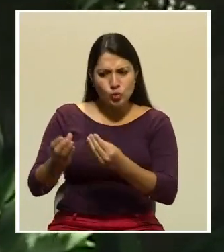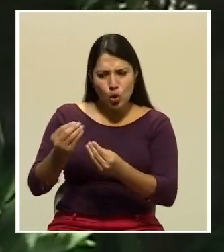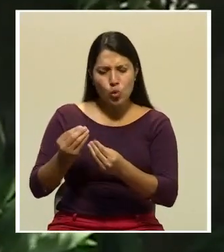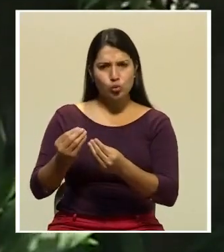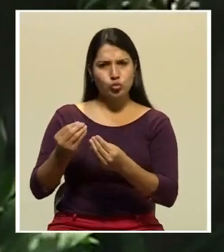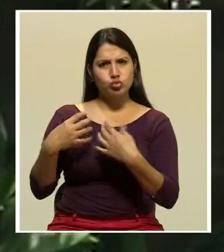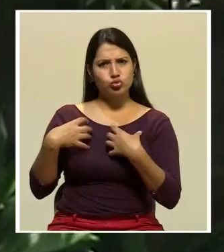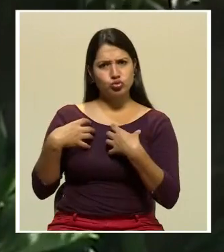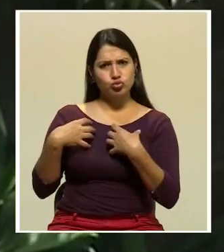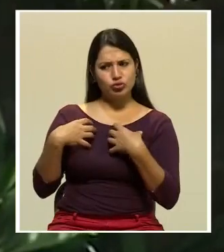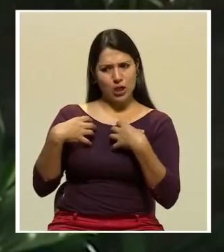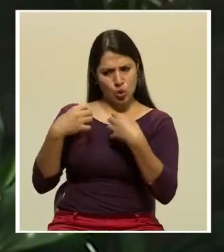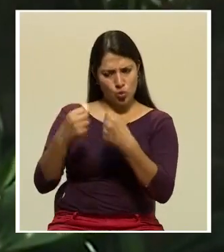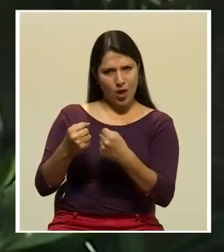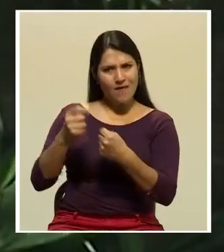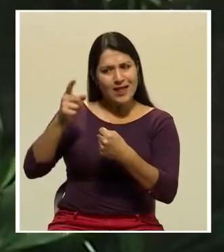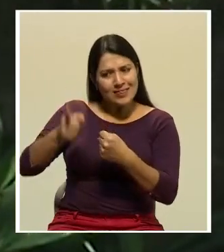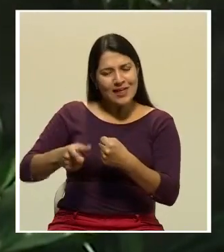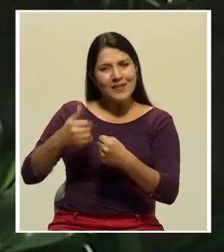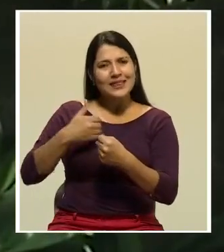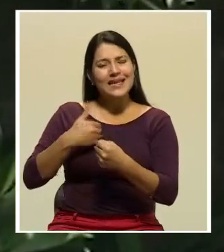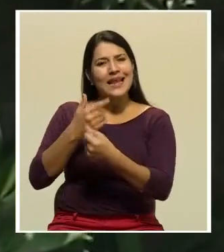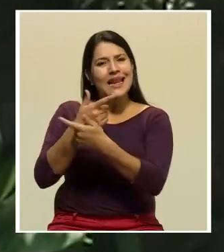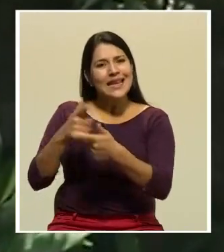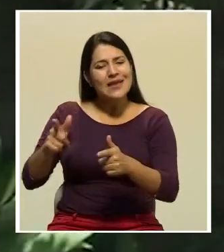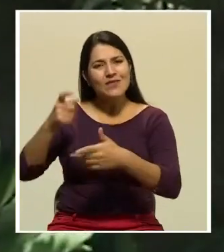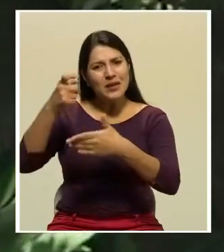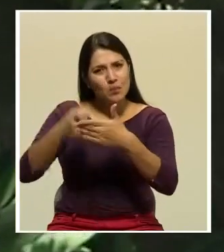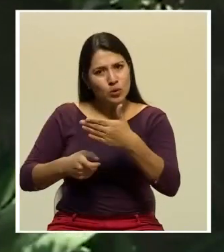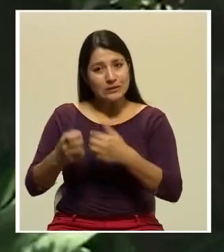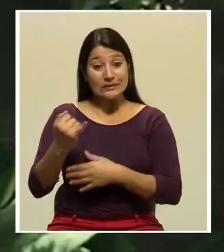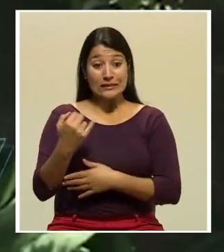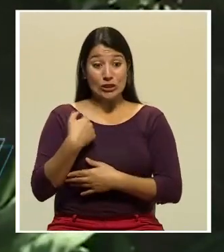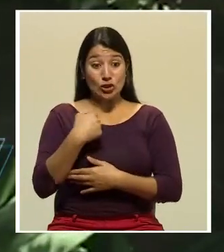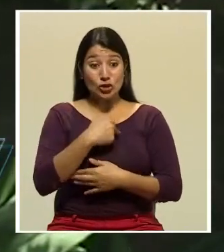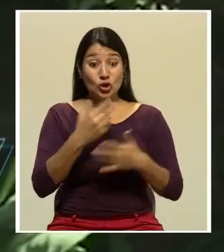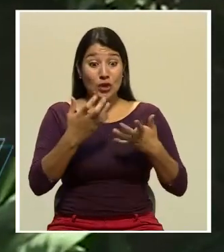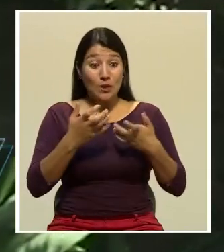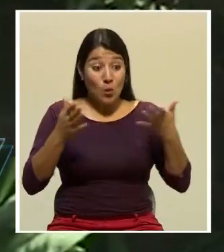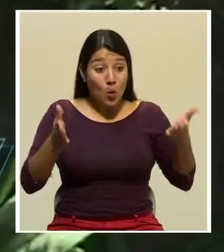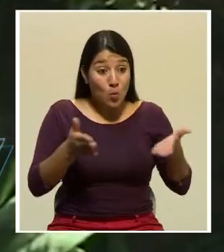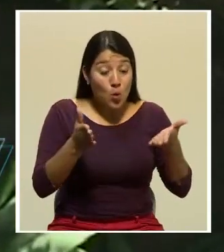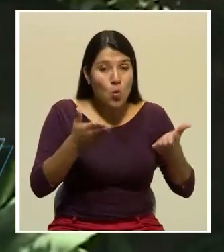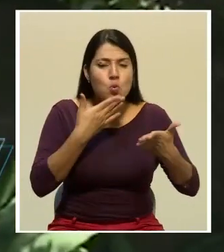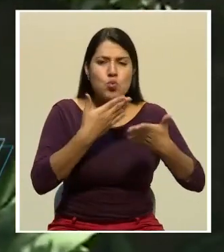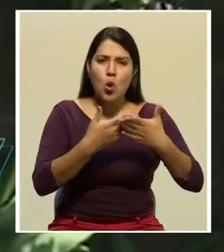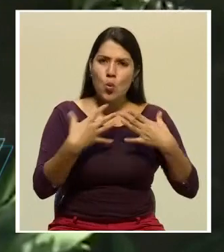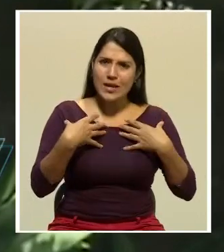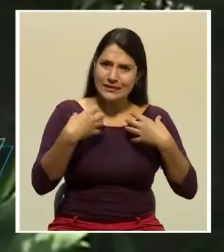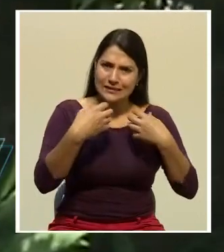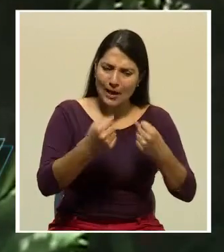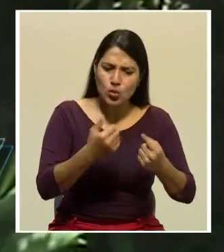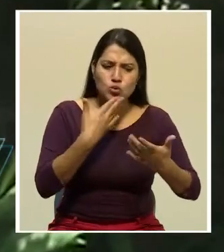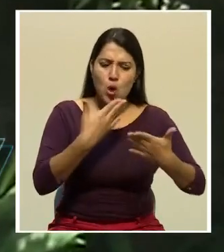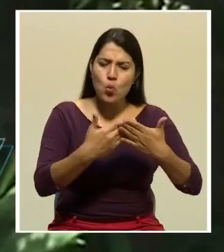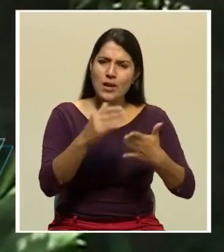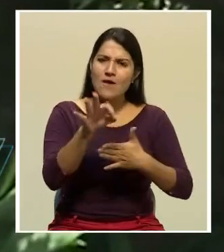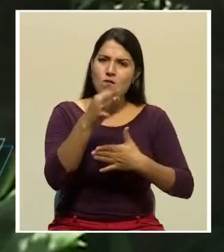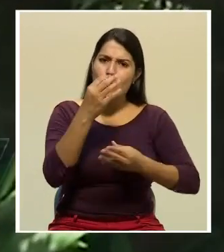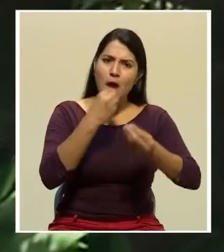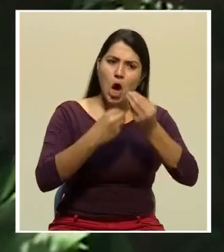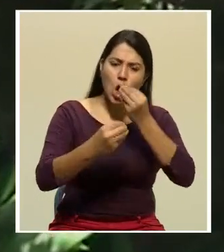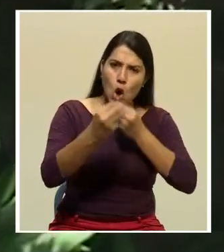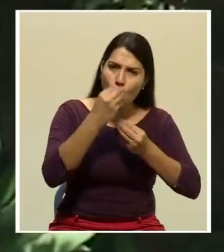promover una buena salud, una buena alimentación y estilos de alimentación saludables y